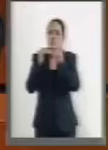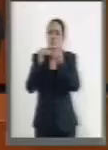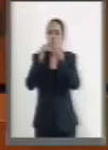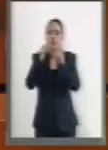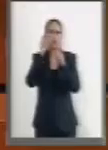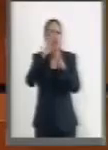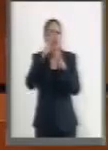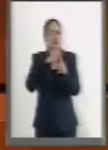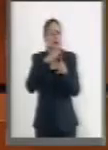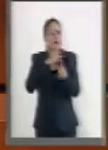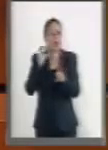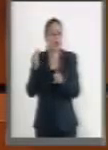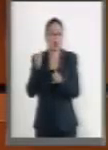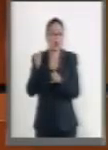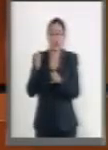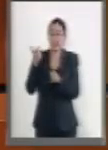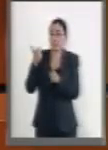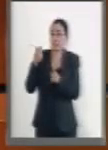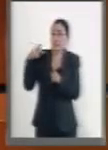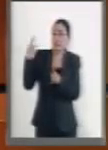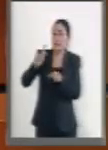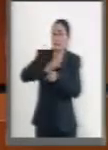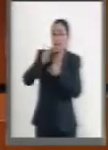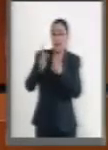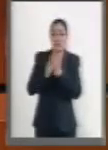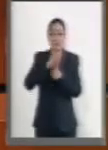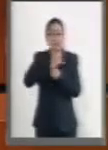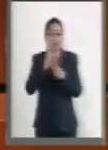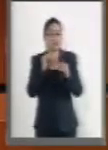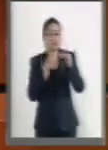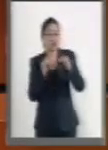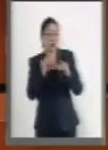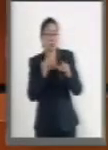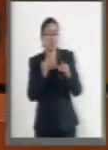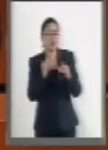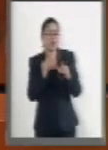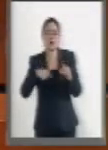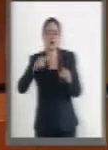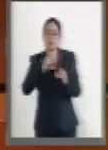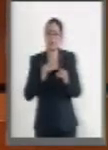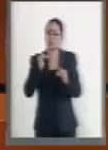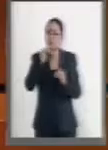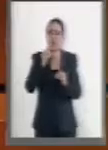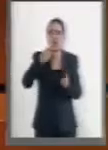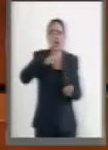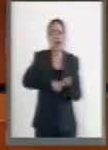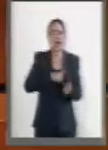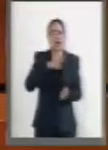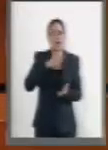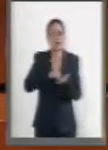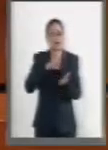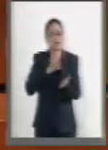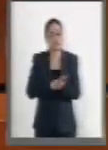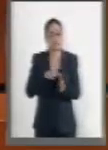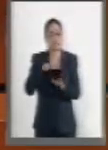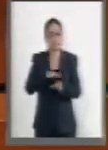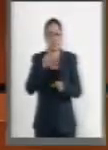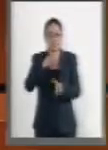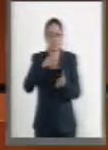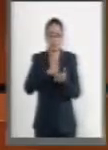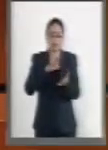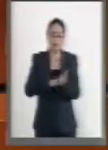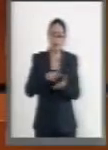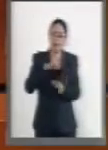superior al de muchas otras economías, pero estable, lo cual queda plenamente acreditado en las cifras en la materia de